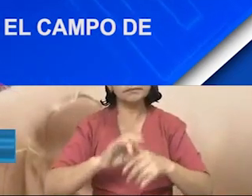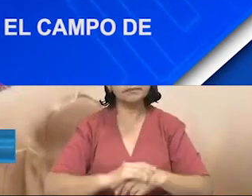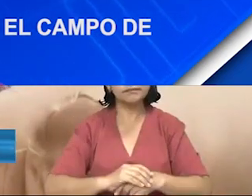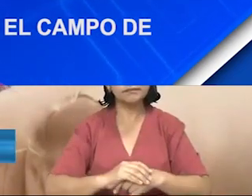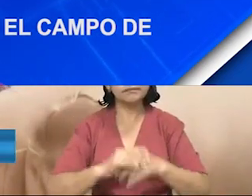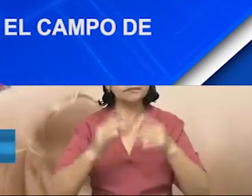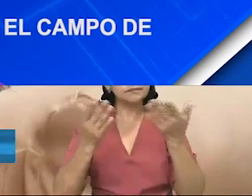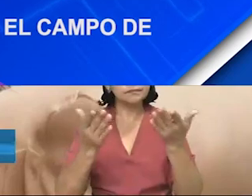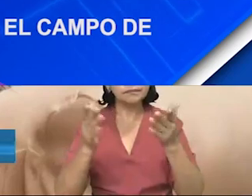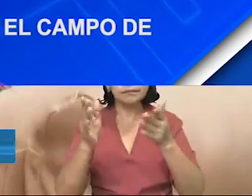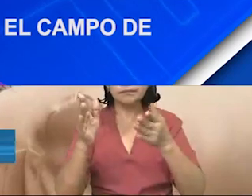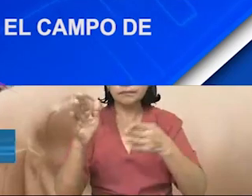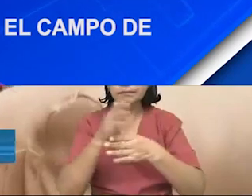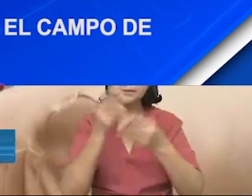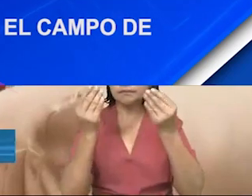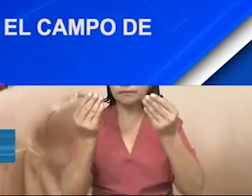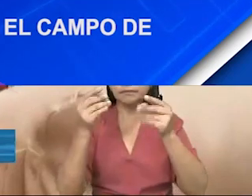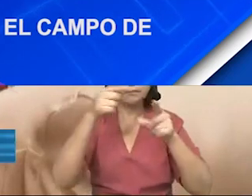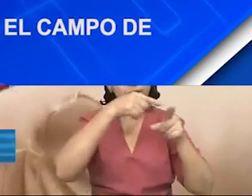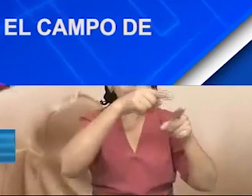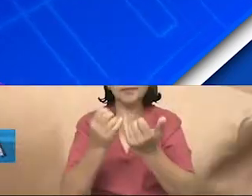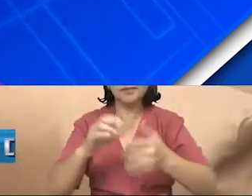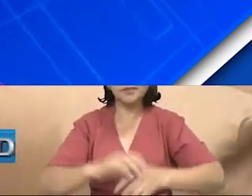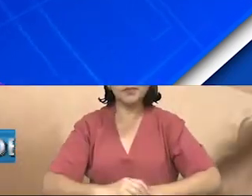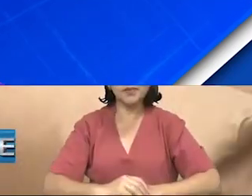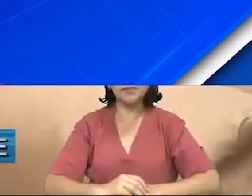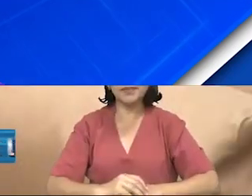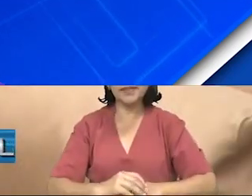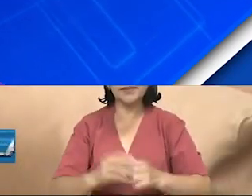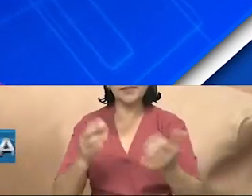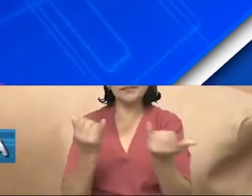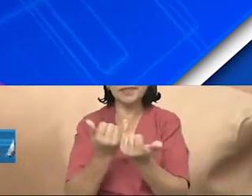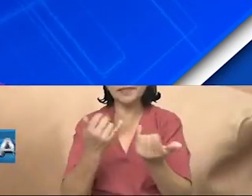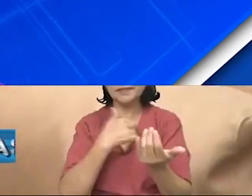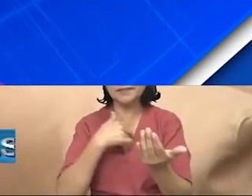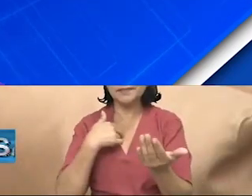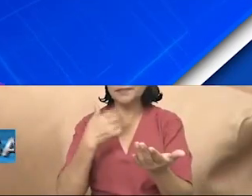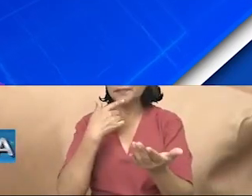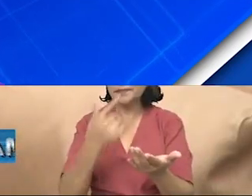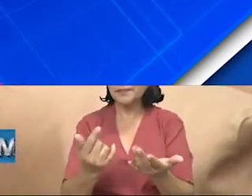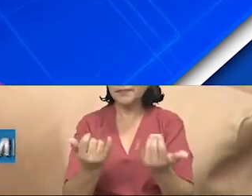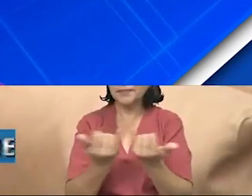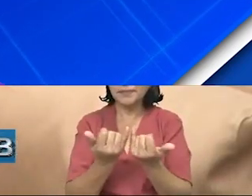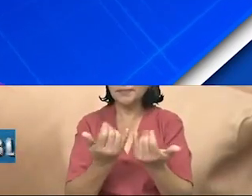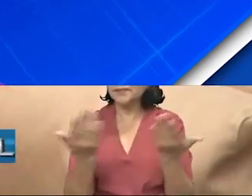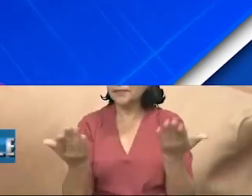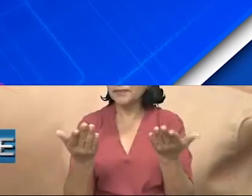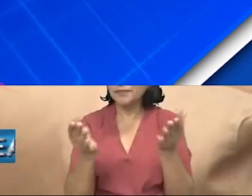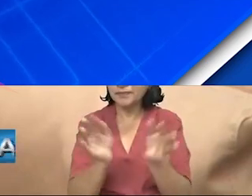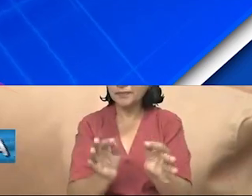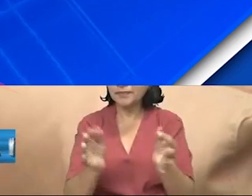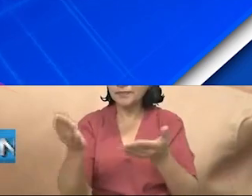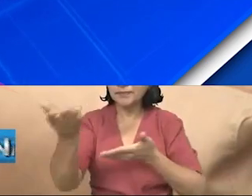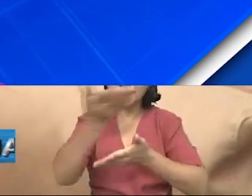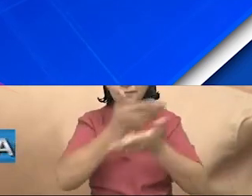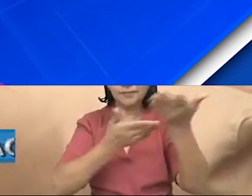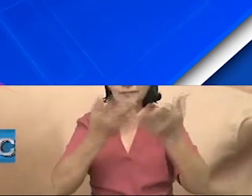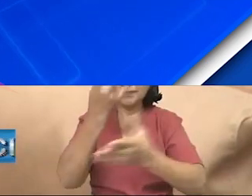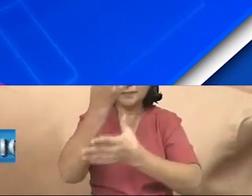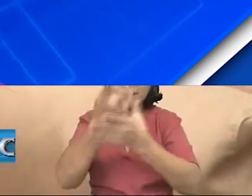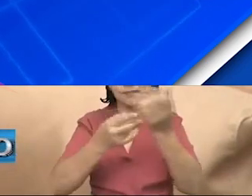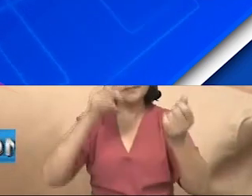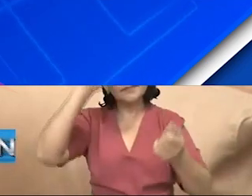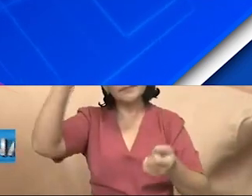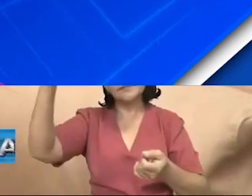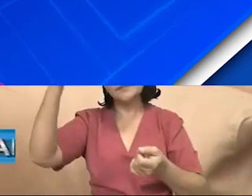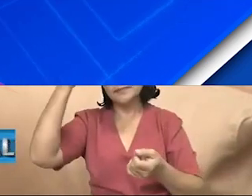en grandes cantidades de municipios. El otorgamiento de becas que intercambiarán ambos